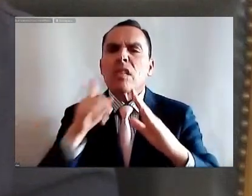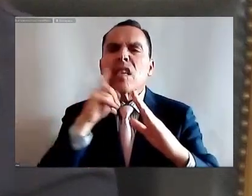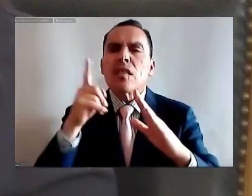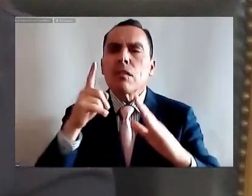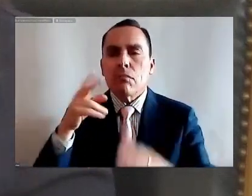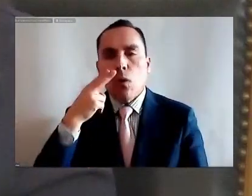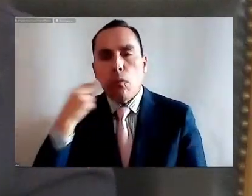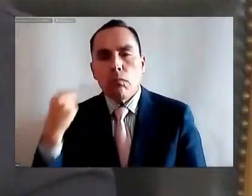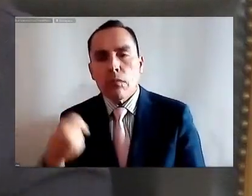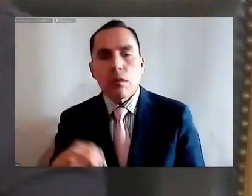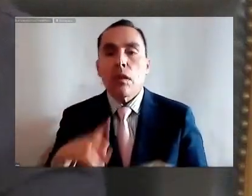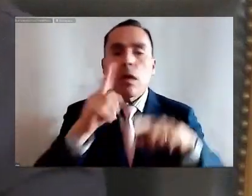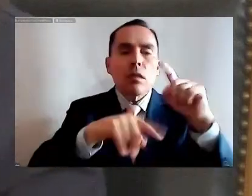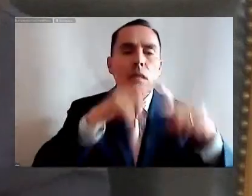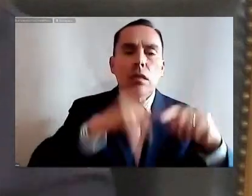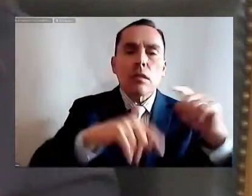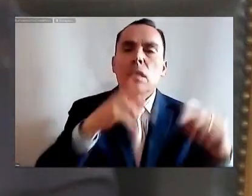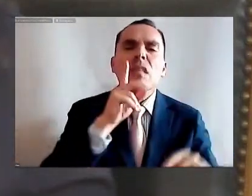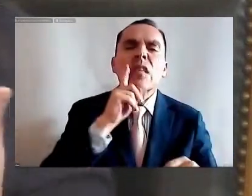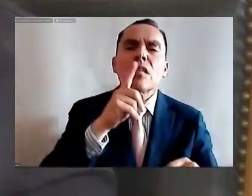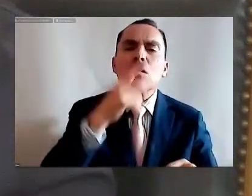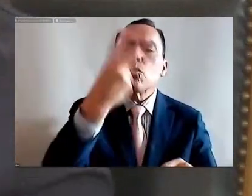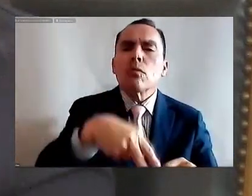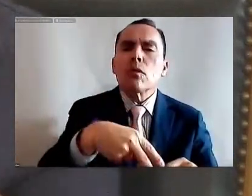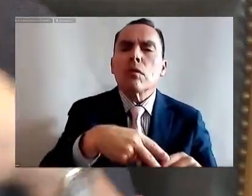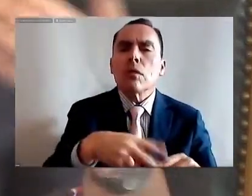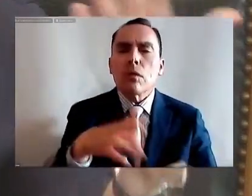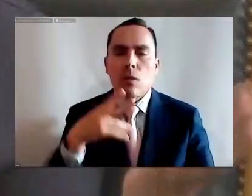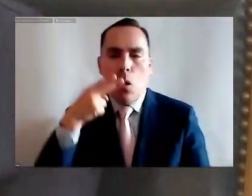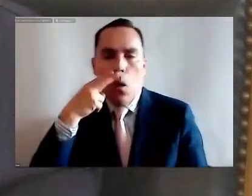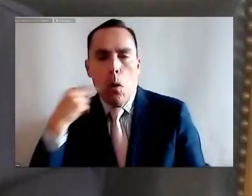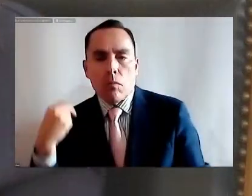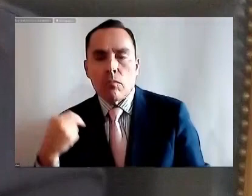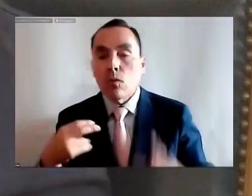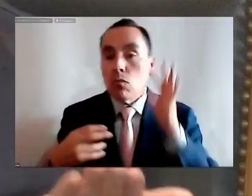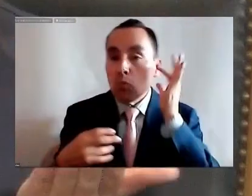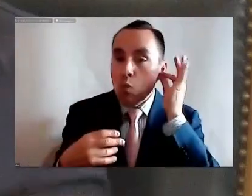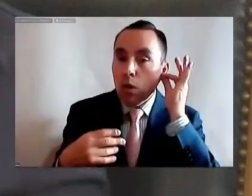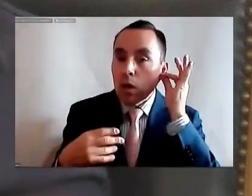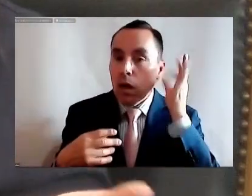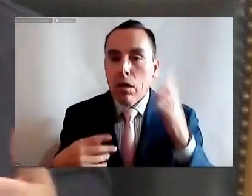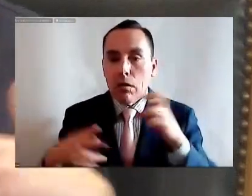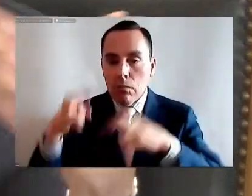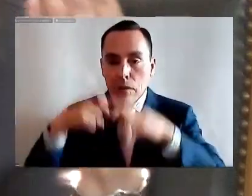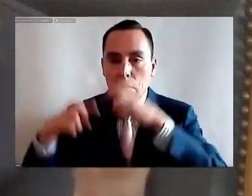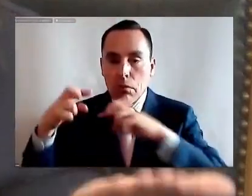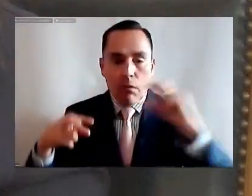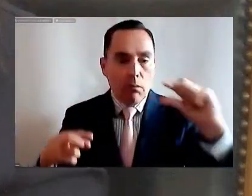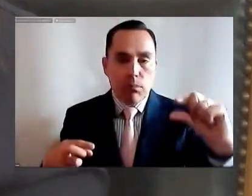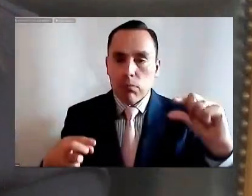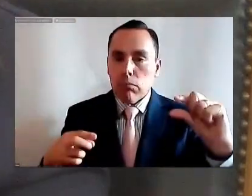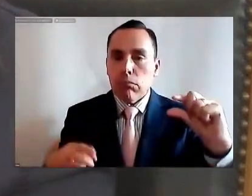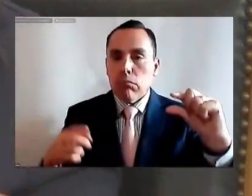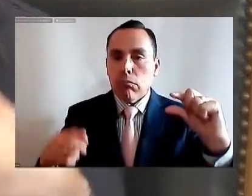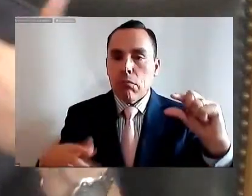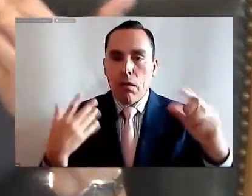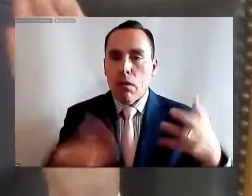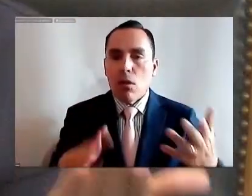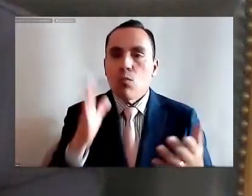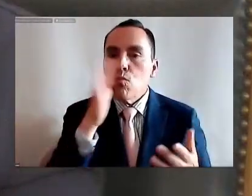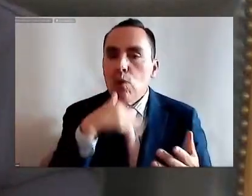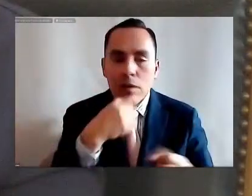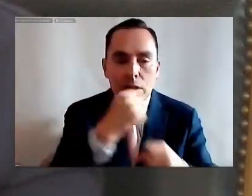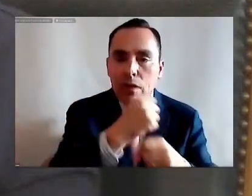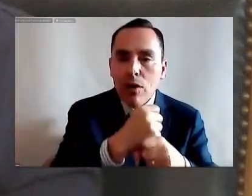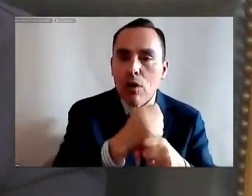se encuentran en una situación patrimonial inferior, ya sea porque el mercado existen brechas laborales, dificultades para